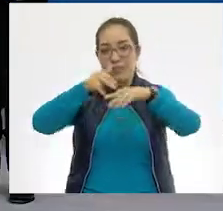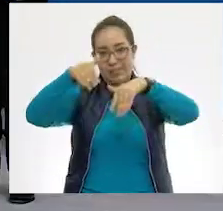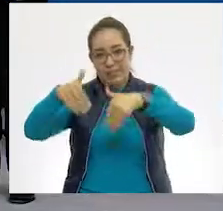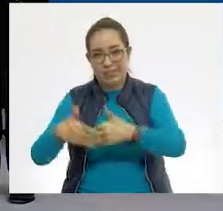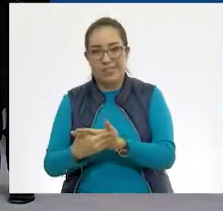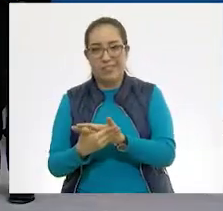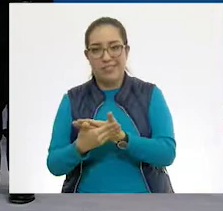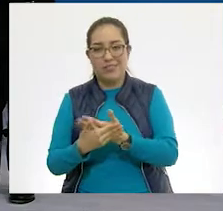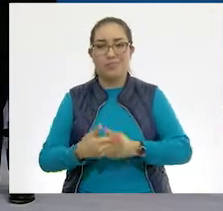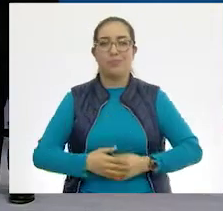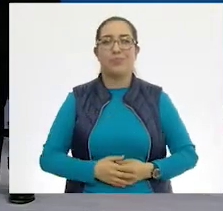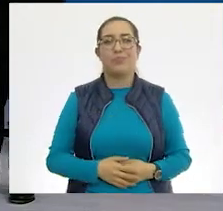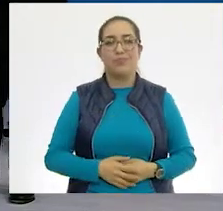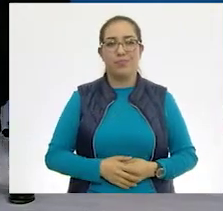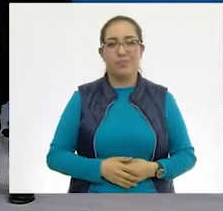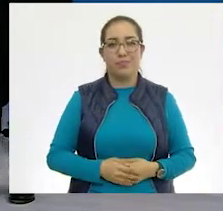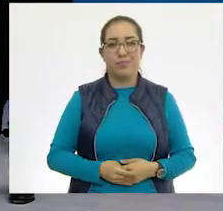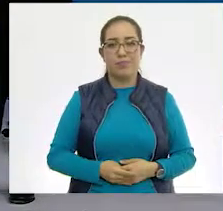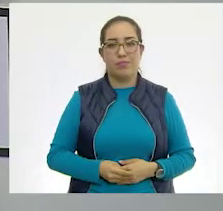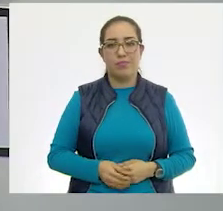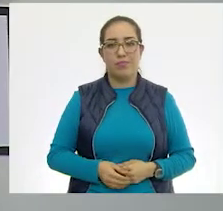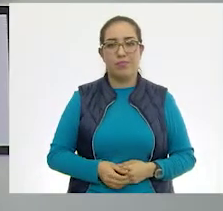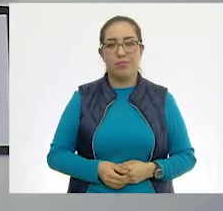Muy bien.